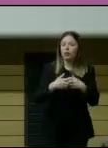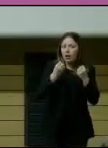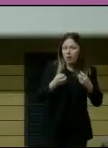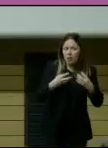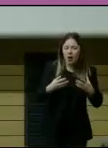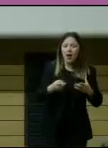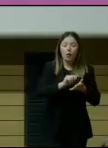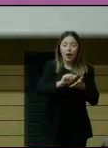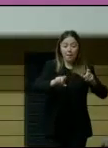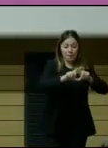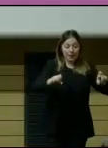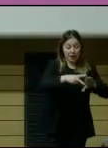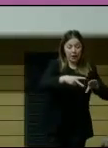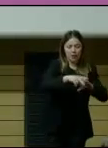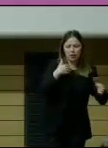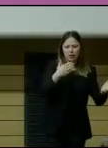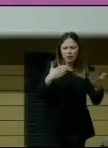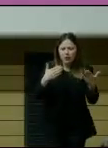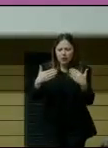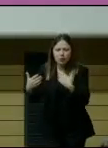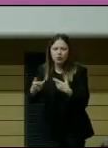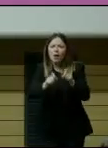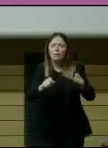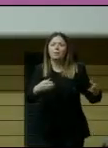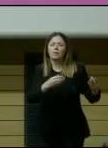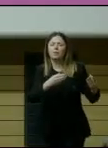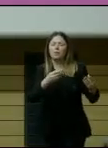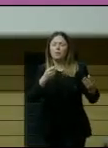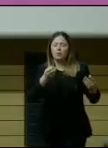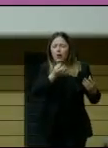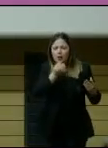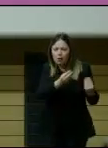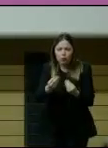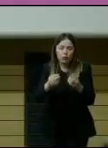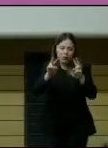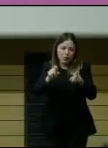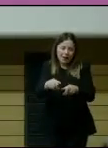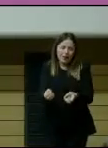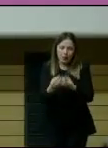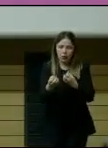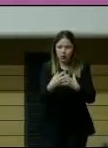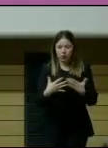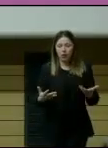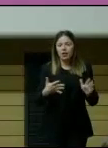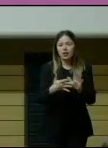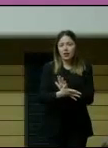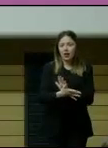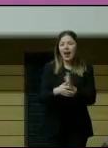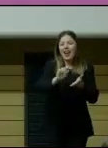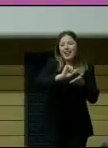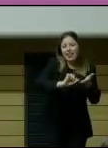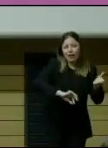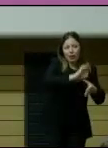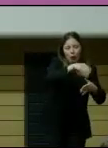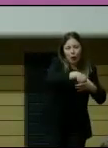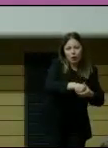que hacer algo de fentanilo. Entrevistamos a mucha gente, muchos periodistas, y claro, me contaron eso de las pantallas, que estás ahí en directo, imagínate, tú estás en redacción,